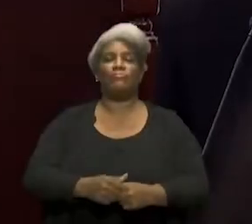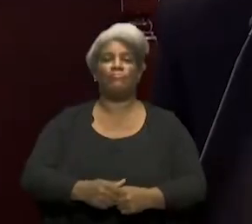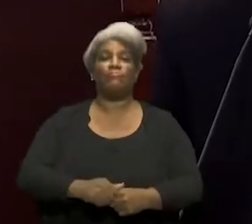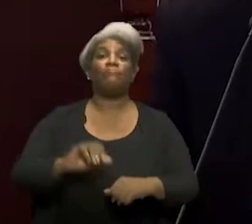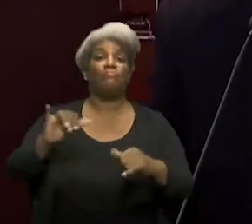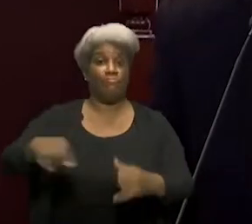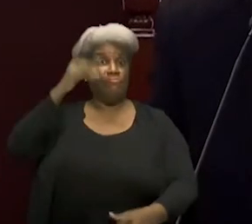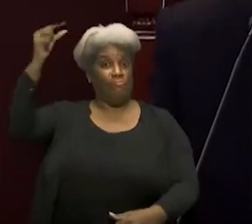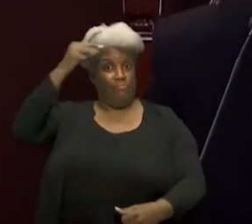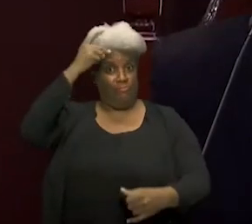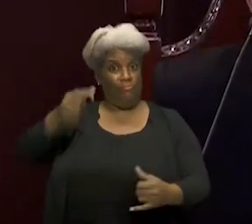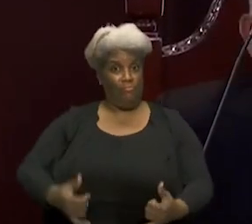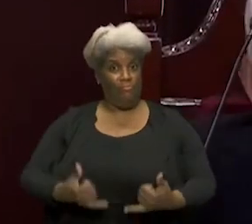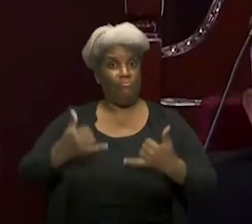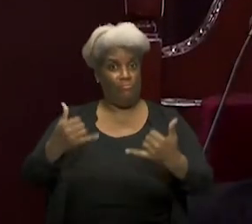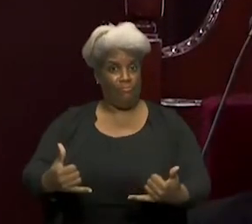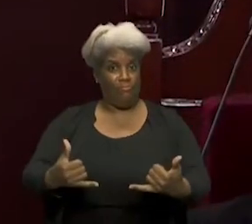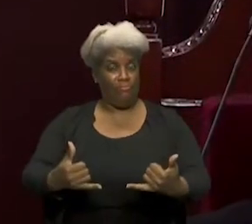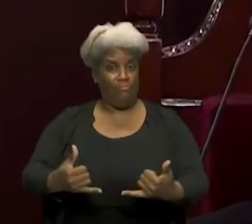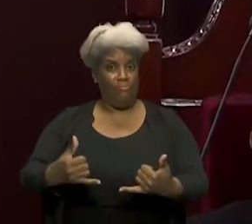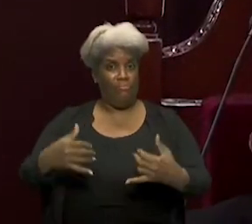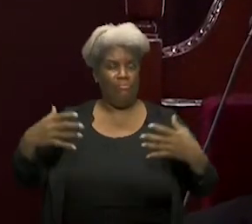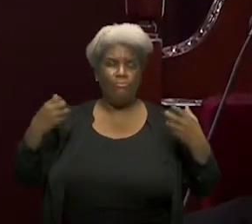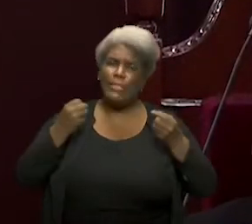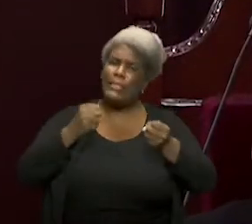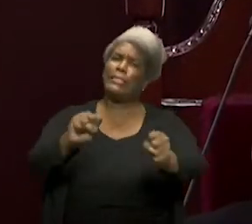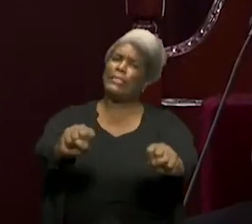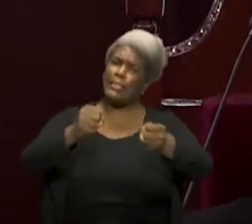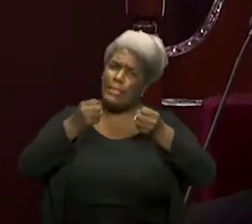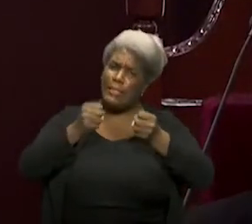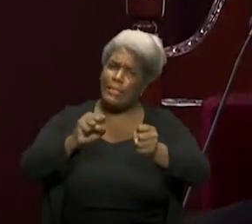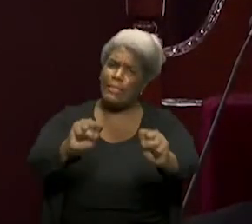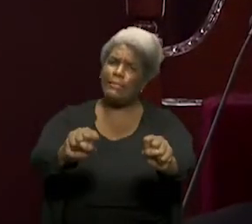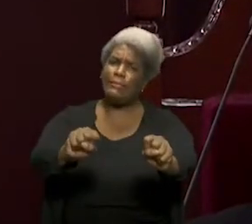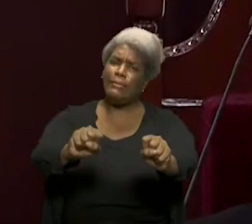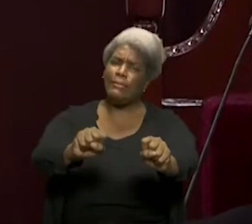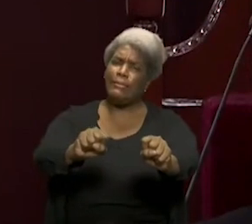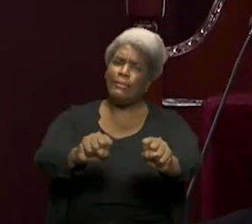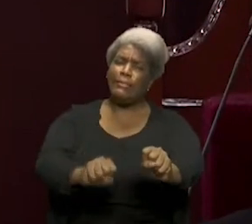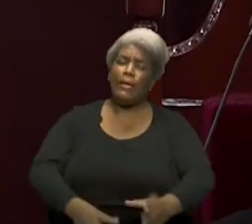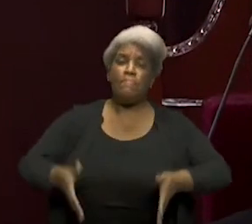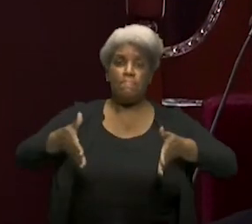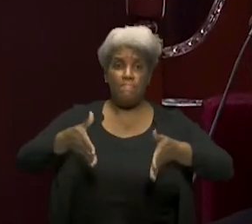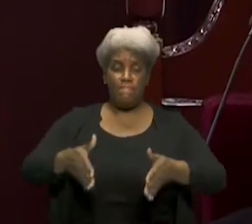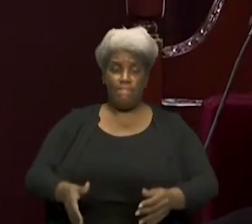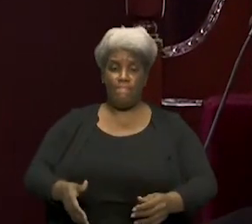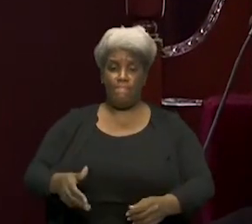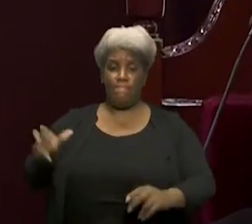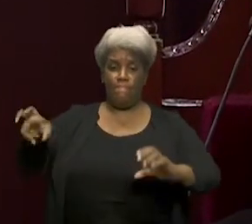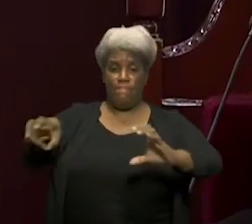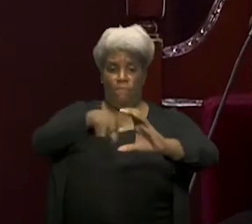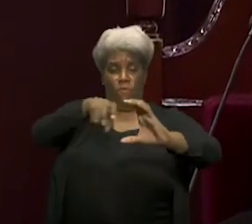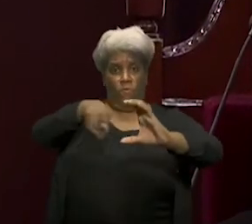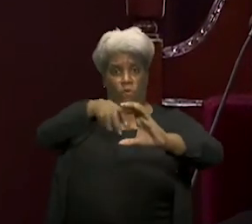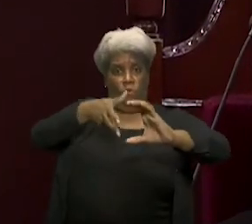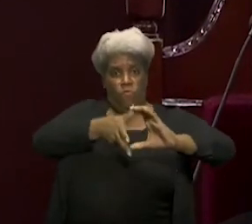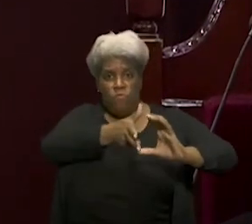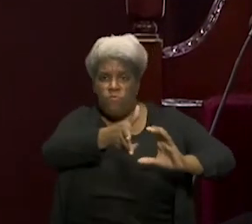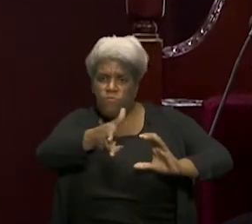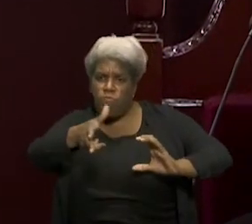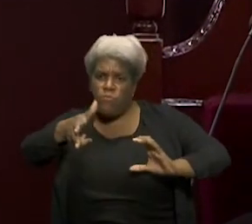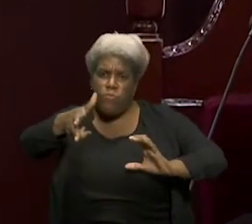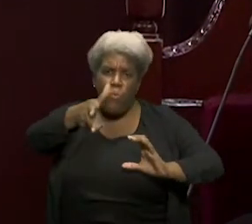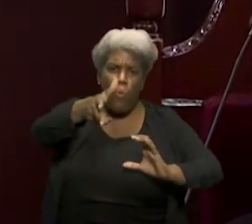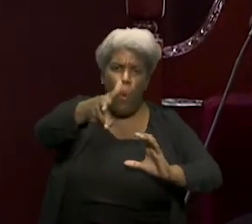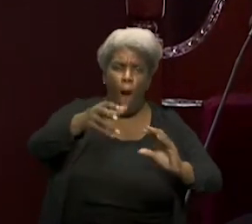este gobierno también ha hecho un enorme esfuerzo en la ampliación de nuestra red de transporte masivo con obras trans